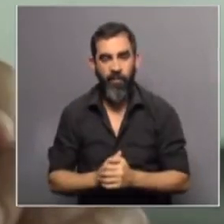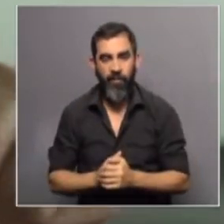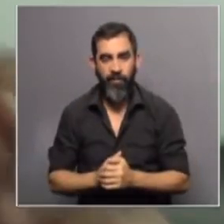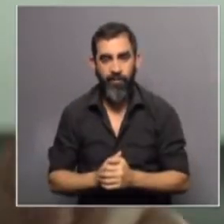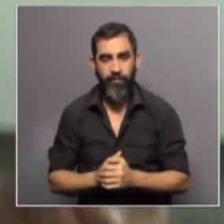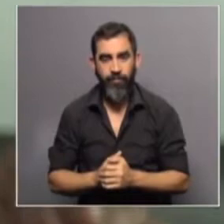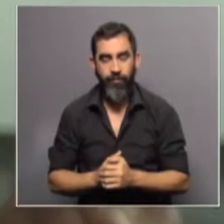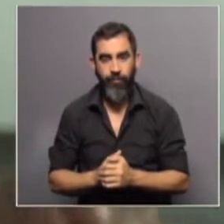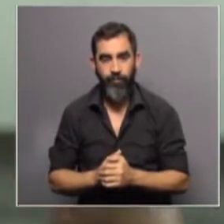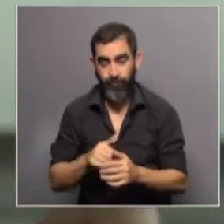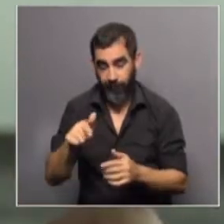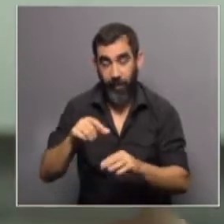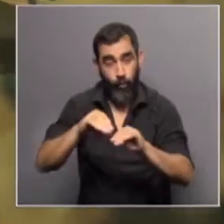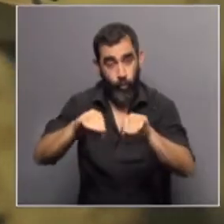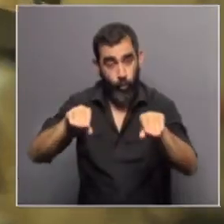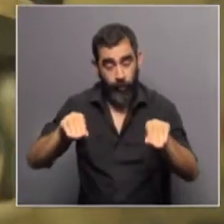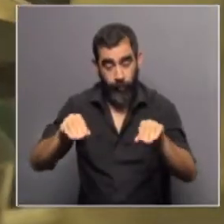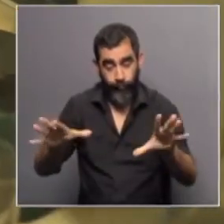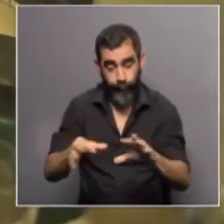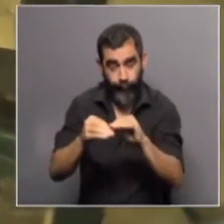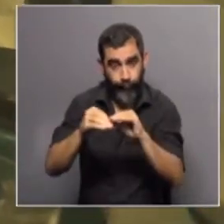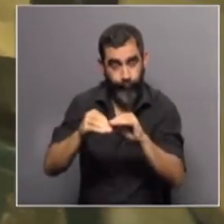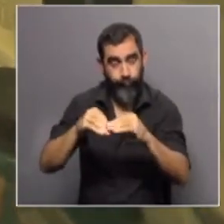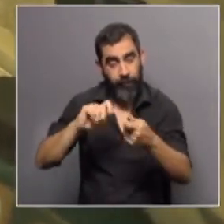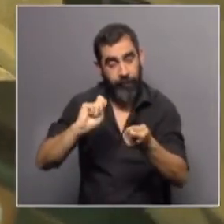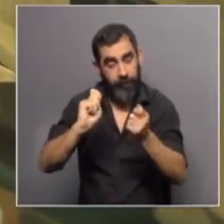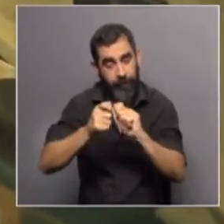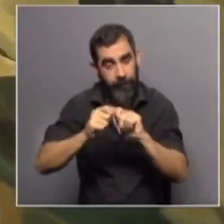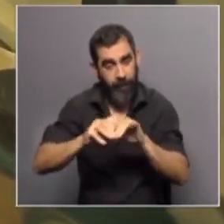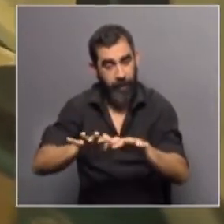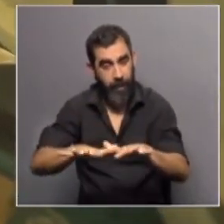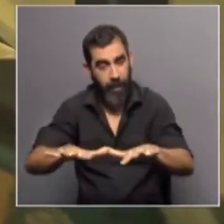reaccione con el fosfato que está en el suelo y lo vuelva